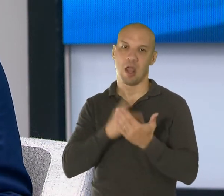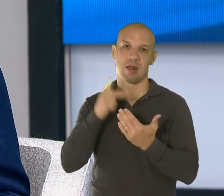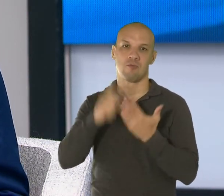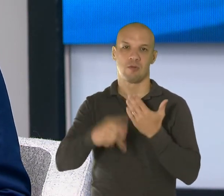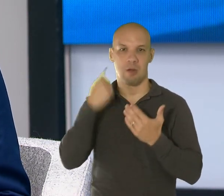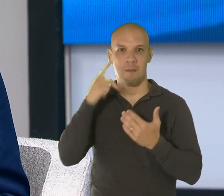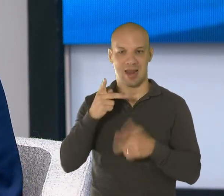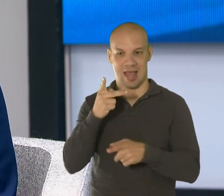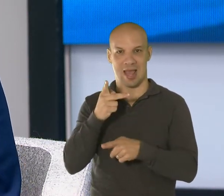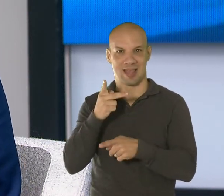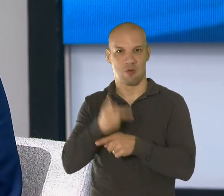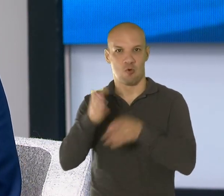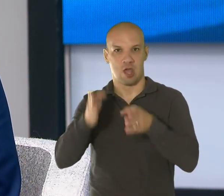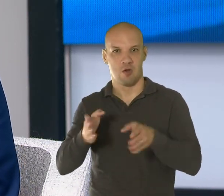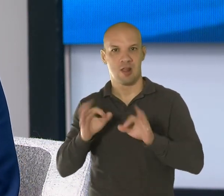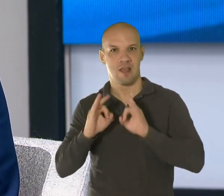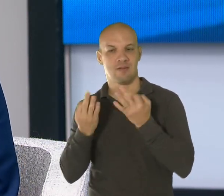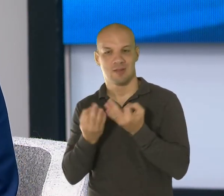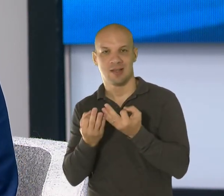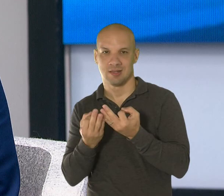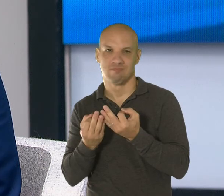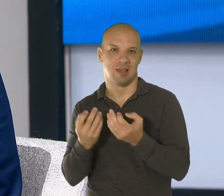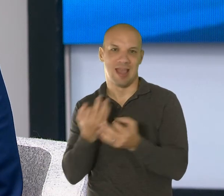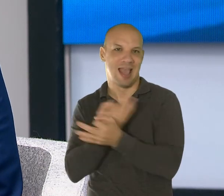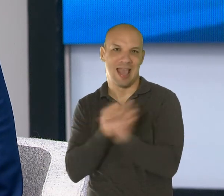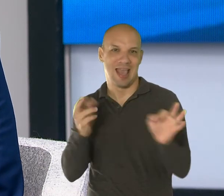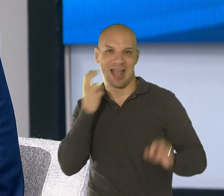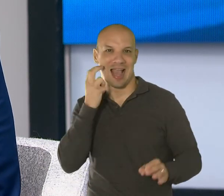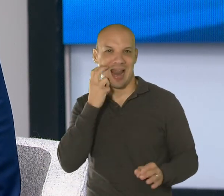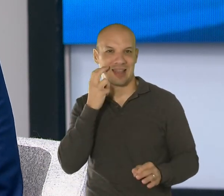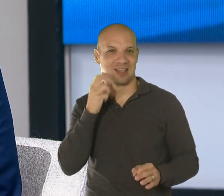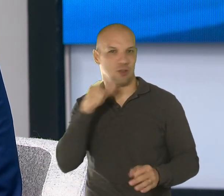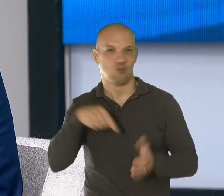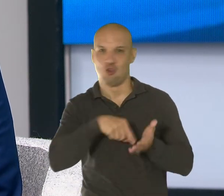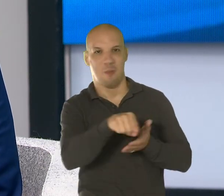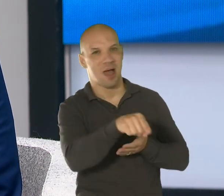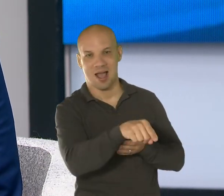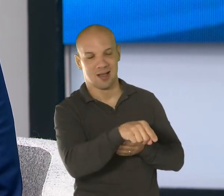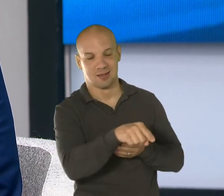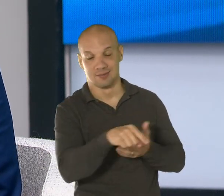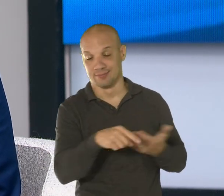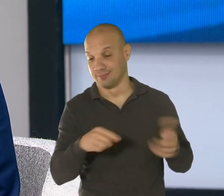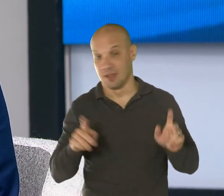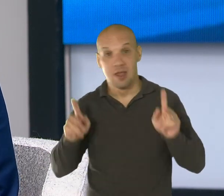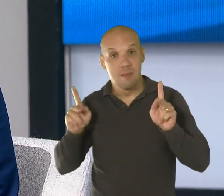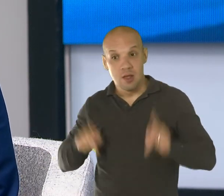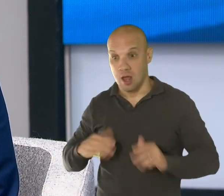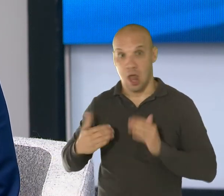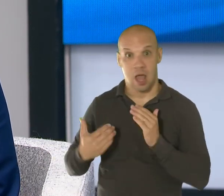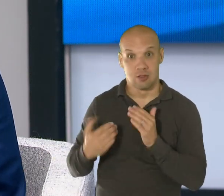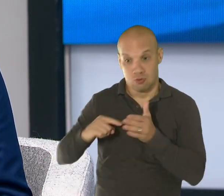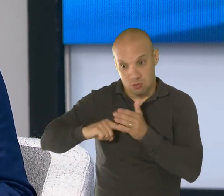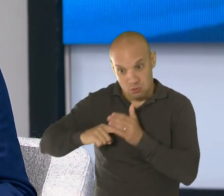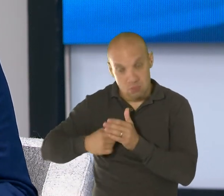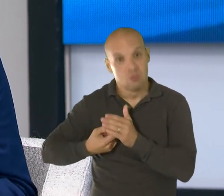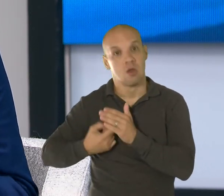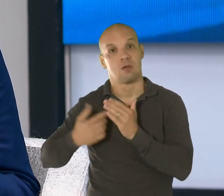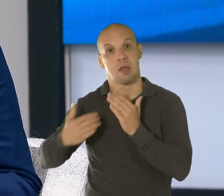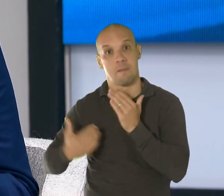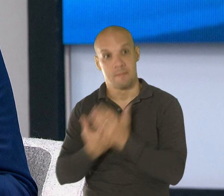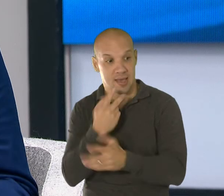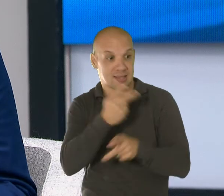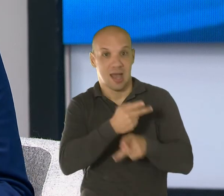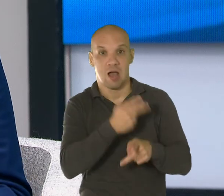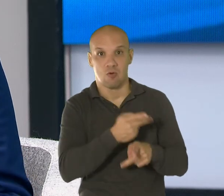es gratuito, así que todo aquel cuidador familiar nuevo cuidador o persona que ha comenzado a cuidar o que ya está cuidando